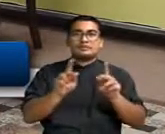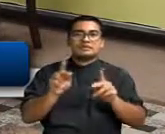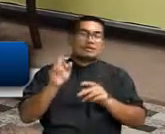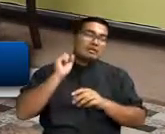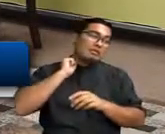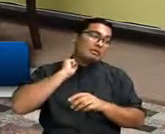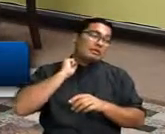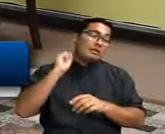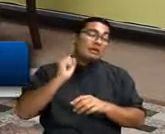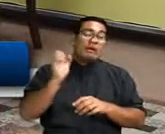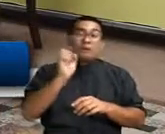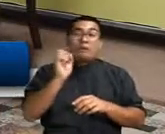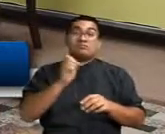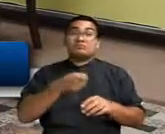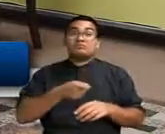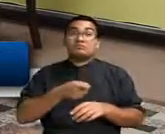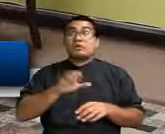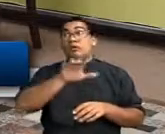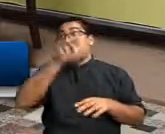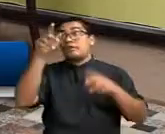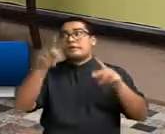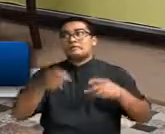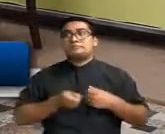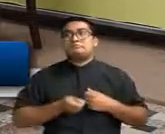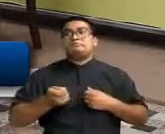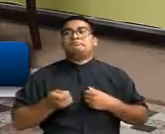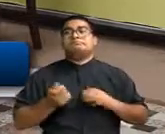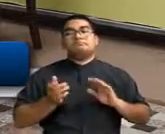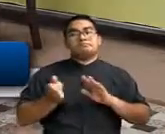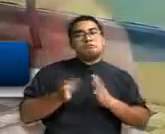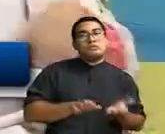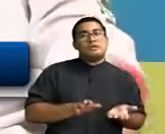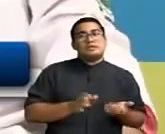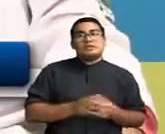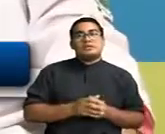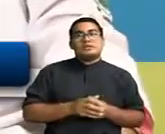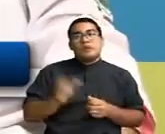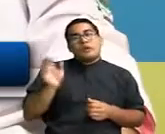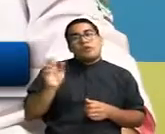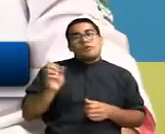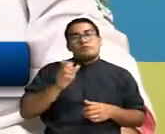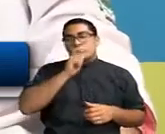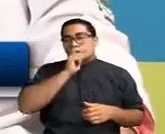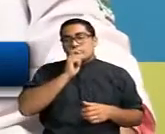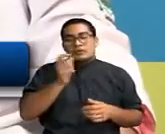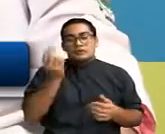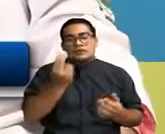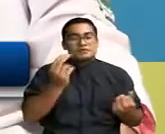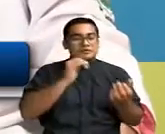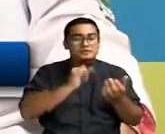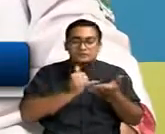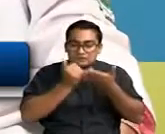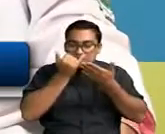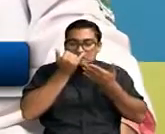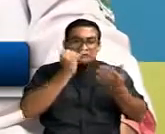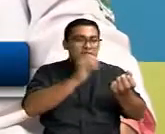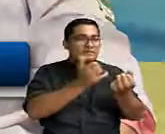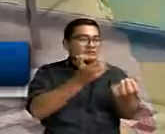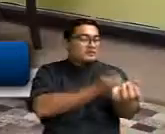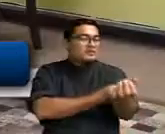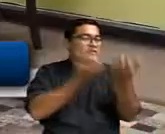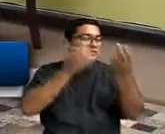el homicidio y el abuso de sustancia. Ahora, el trastorno bipolar,